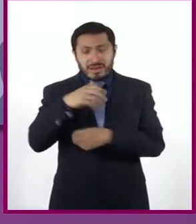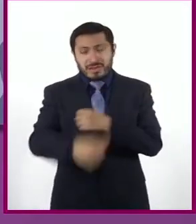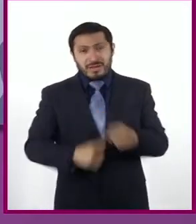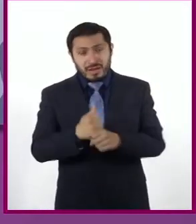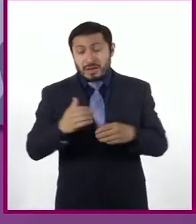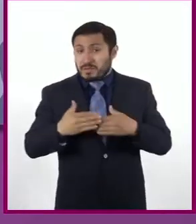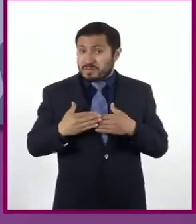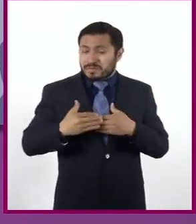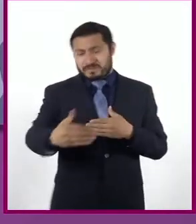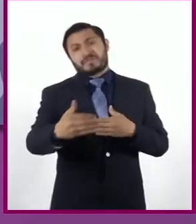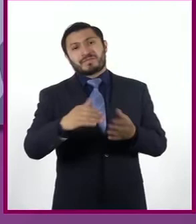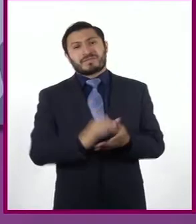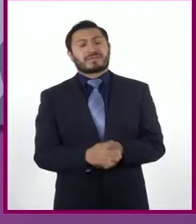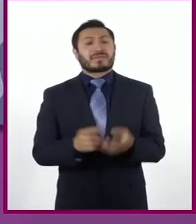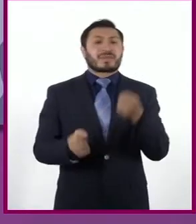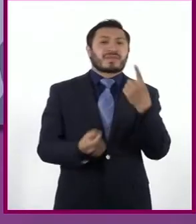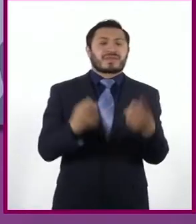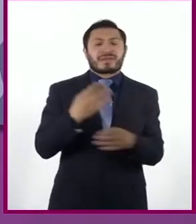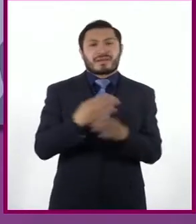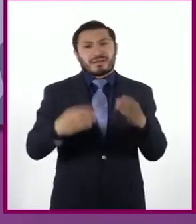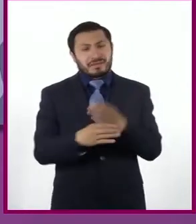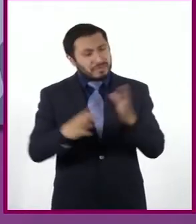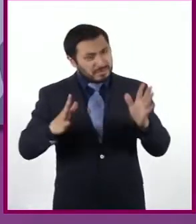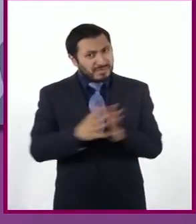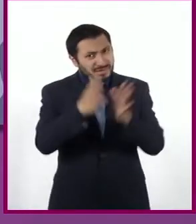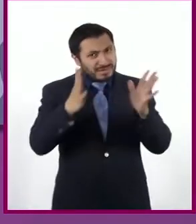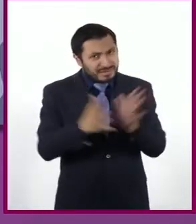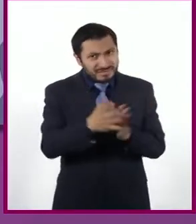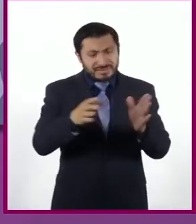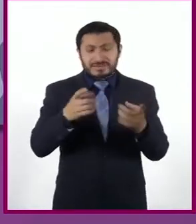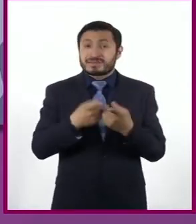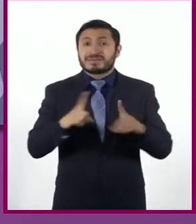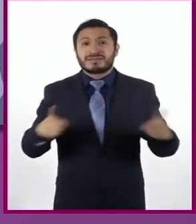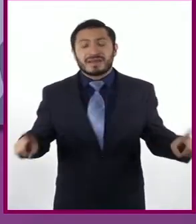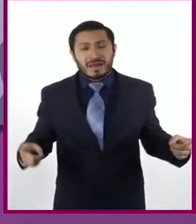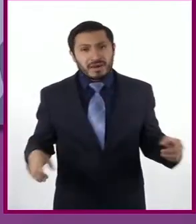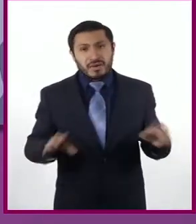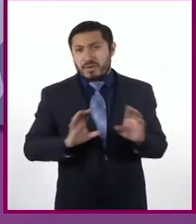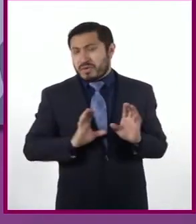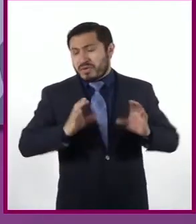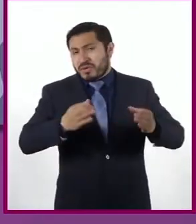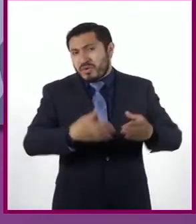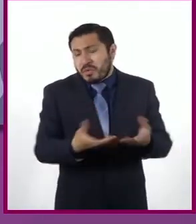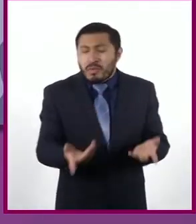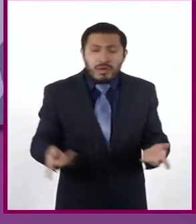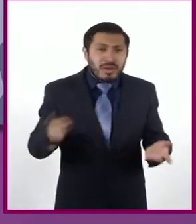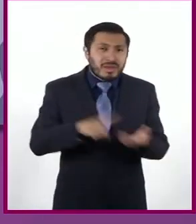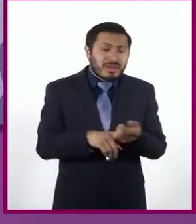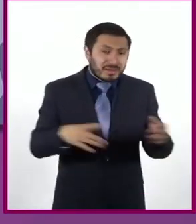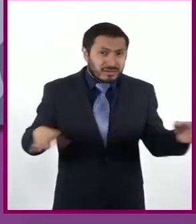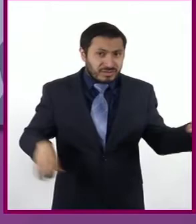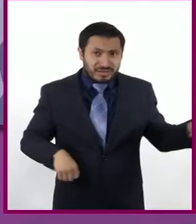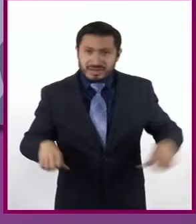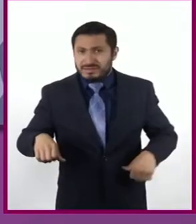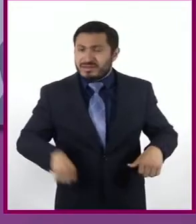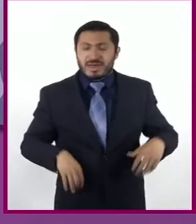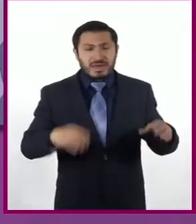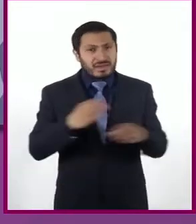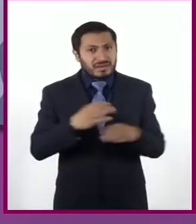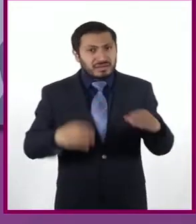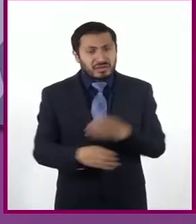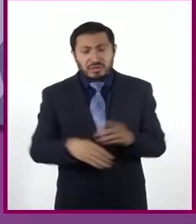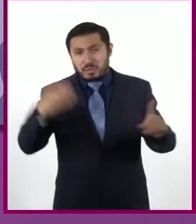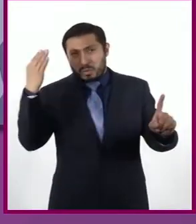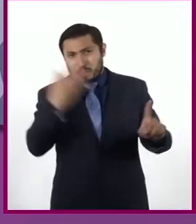las acciones en las que se puede participar son el desarrollo de actividades comunitarias o acciones colectivas encaminadas a